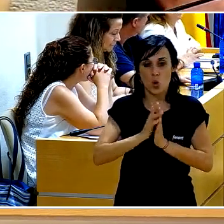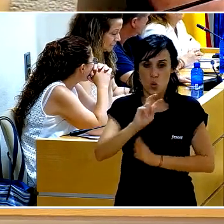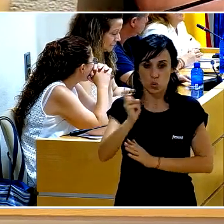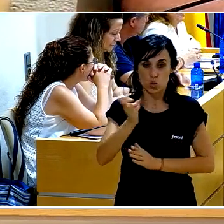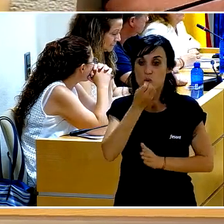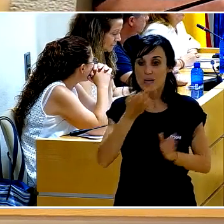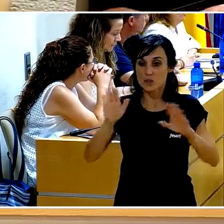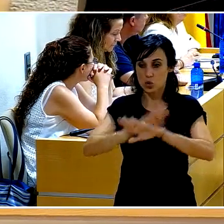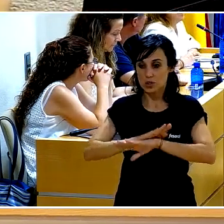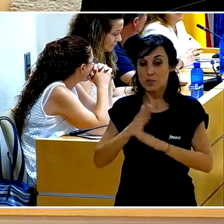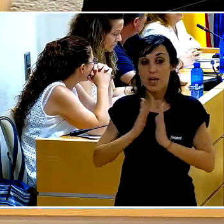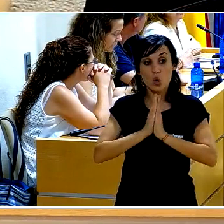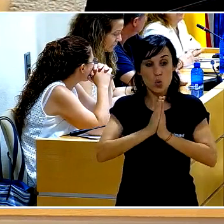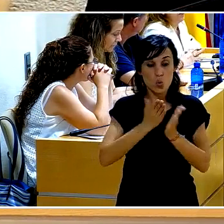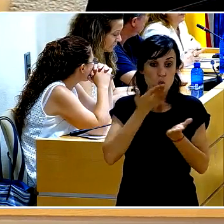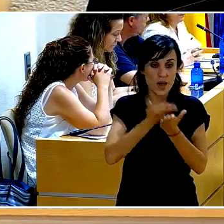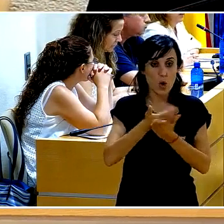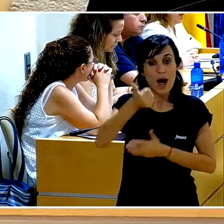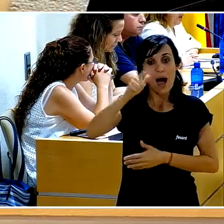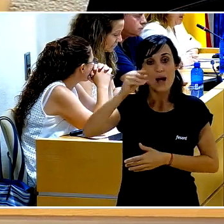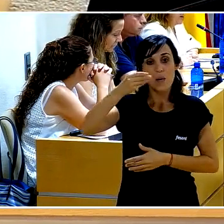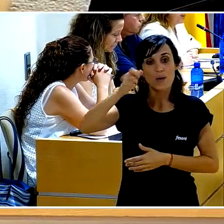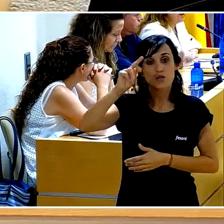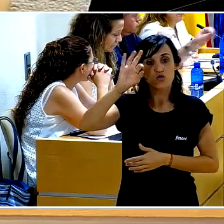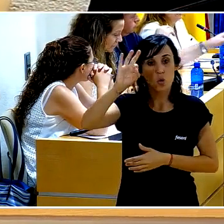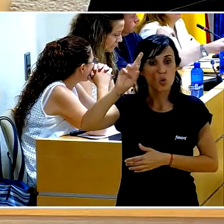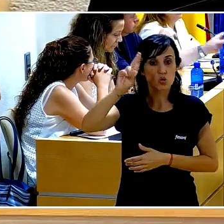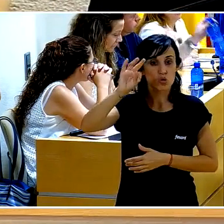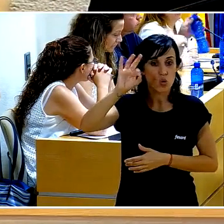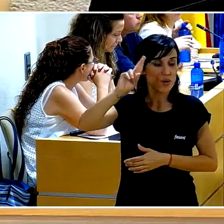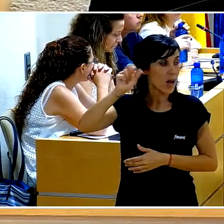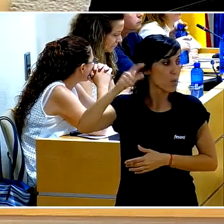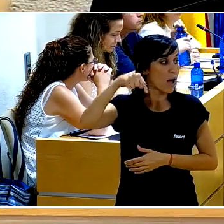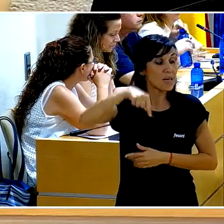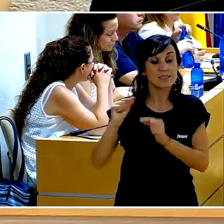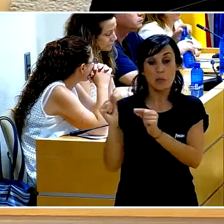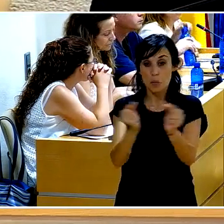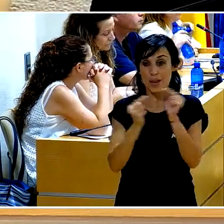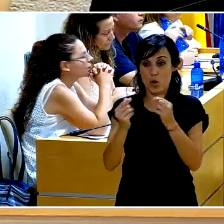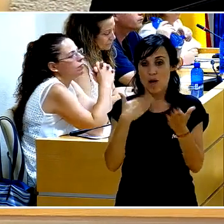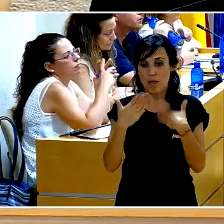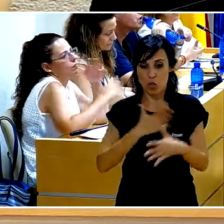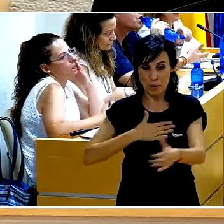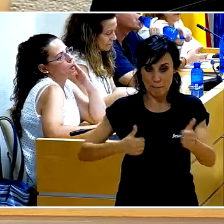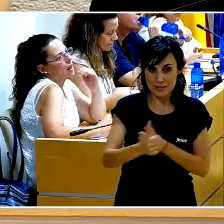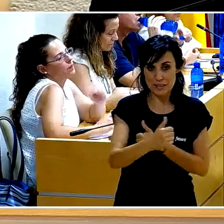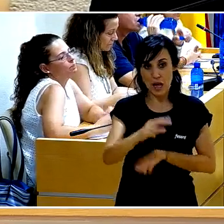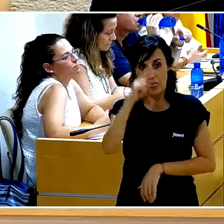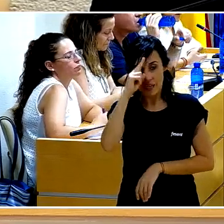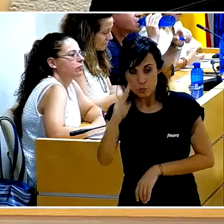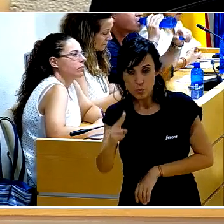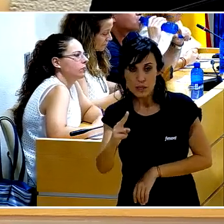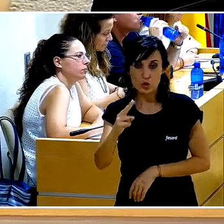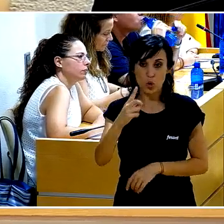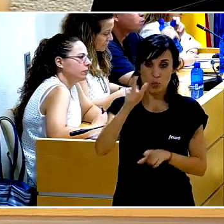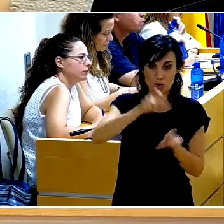noches, y mi ruego es a Alberto Torralba. En este pleno que hemos estado hablando de empatía, de respeto al